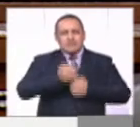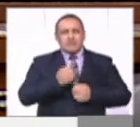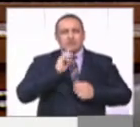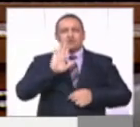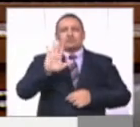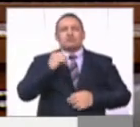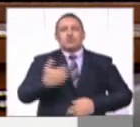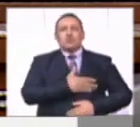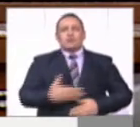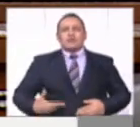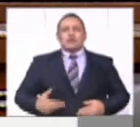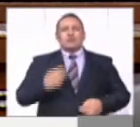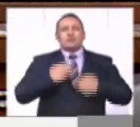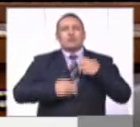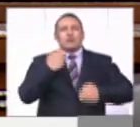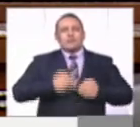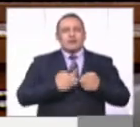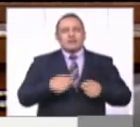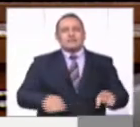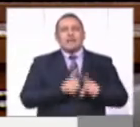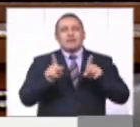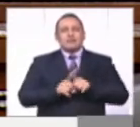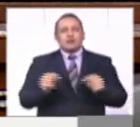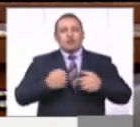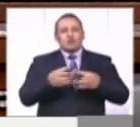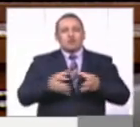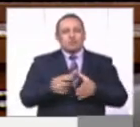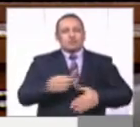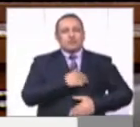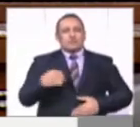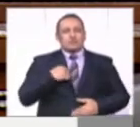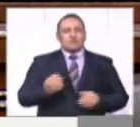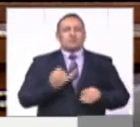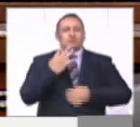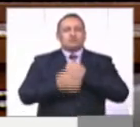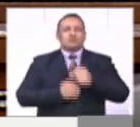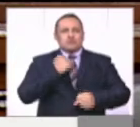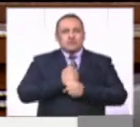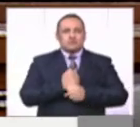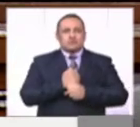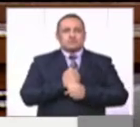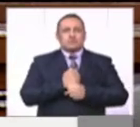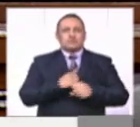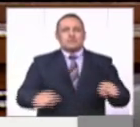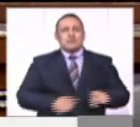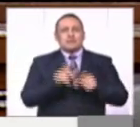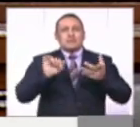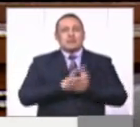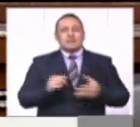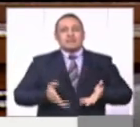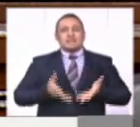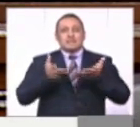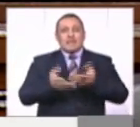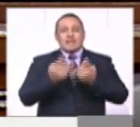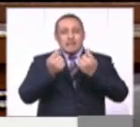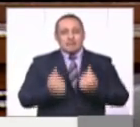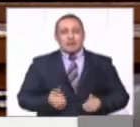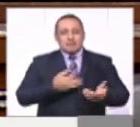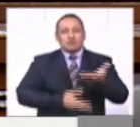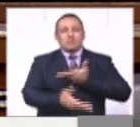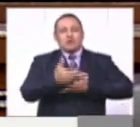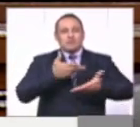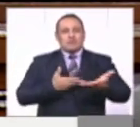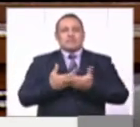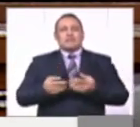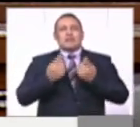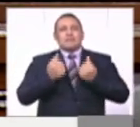de los gobernadores es problema del ejecutivo durante tantos años que reciben el dinero lo trasladan y el